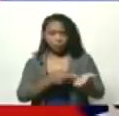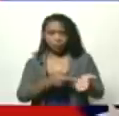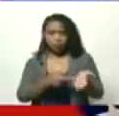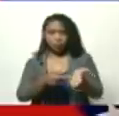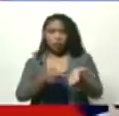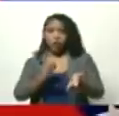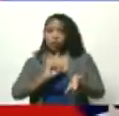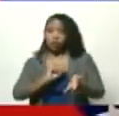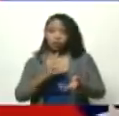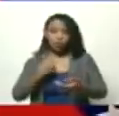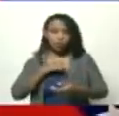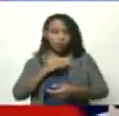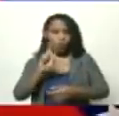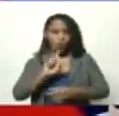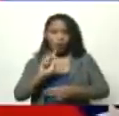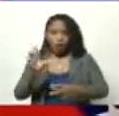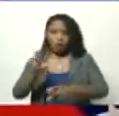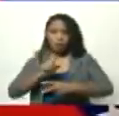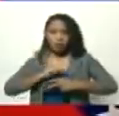Nosotros no aceptaremos,